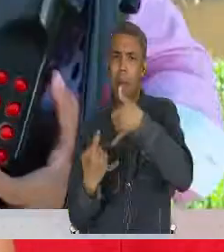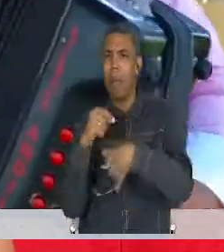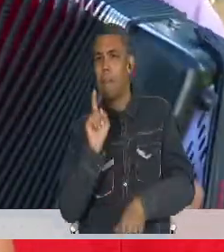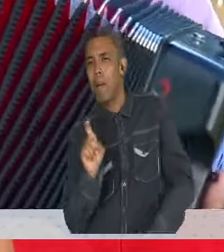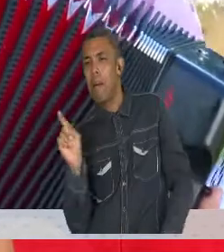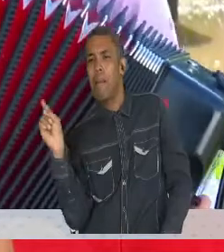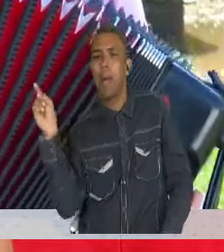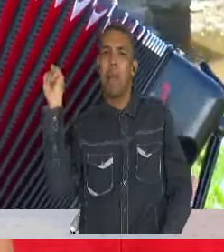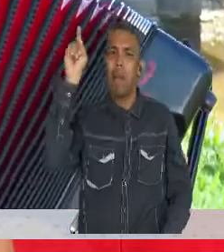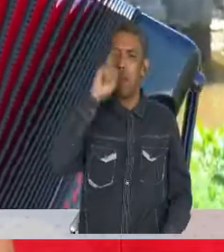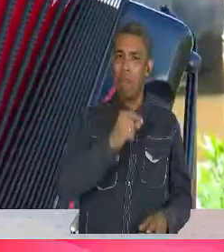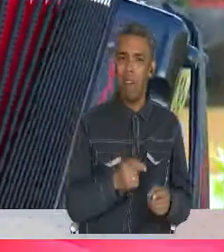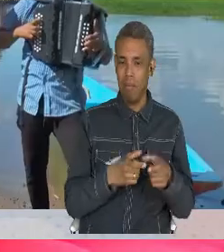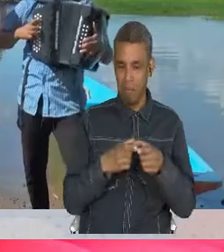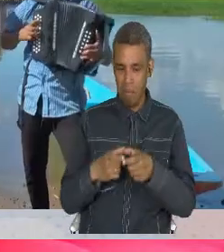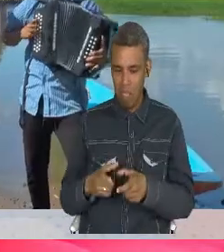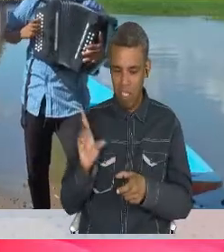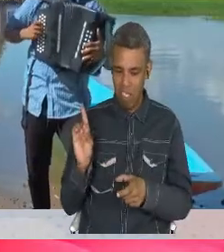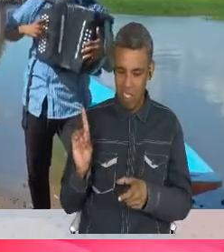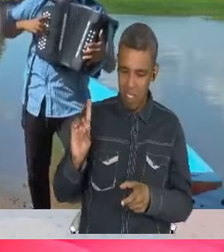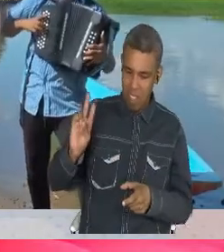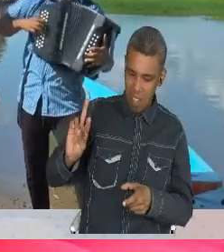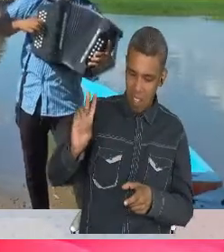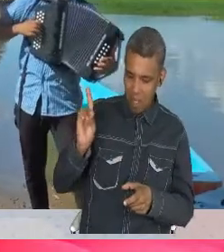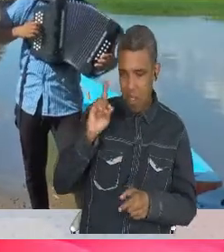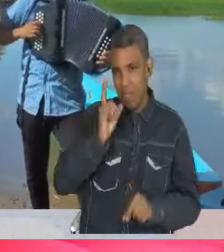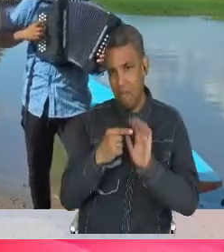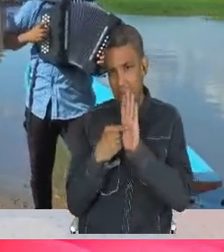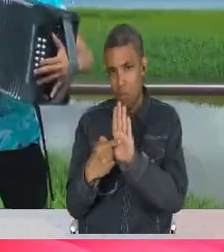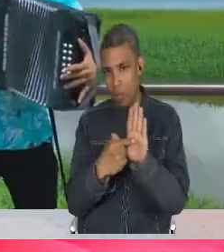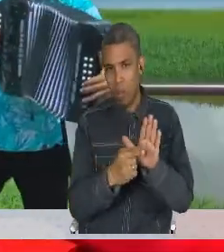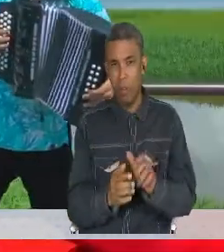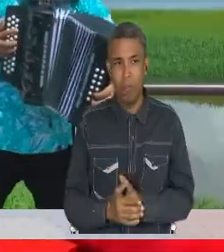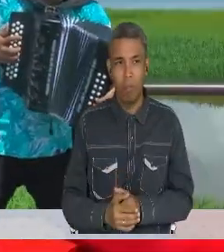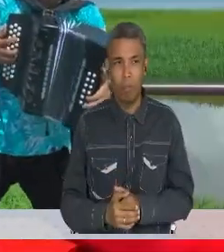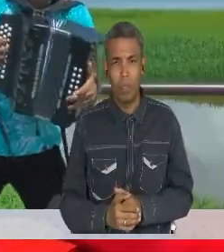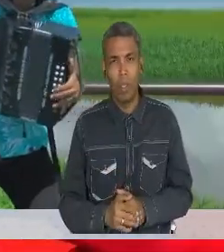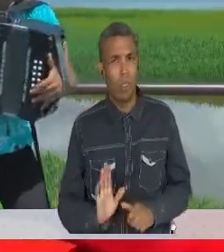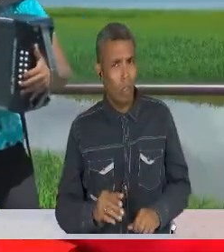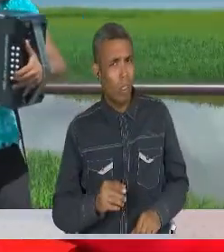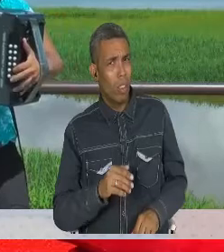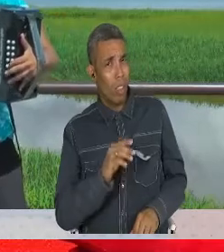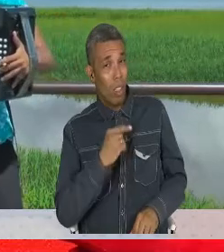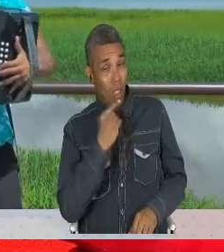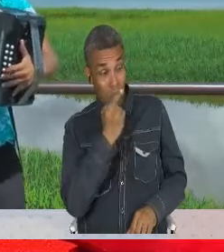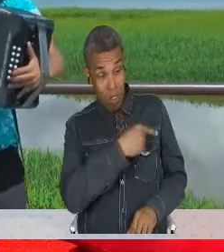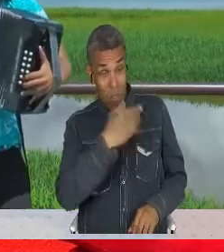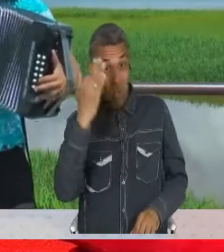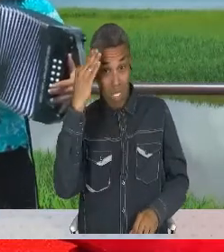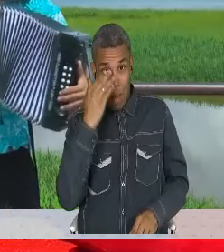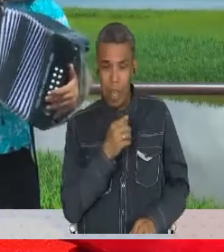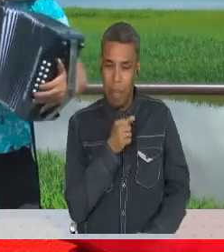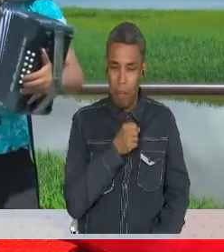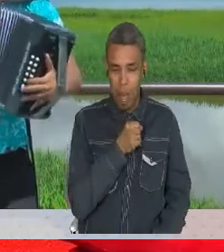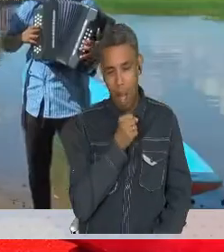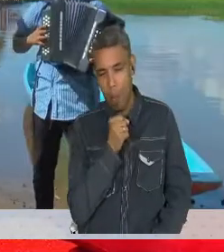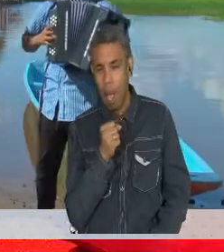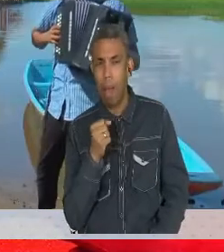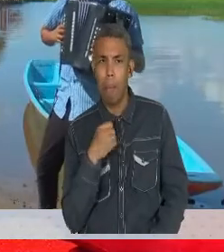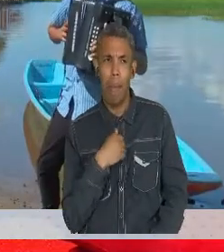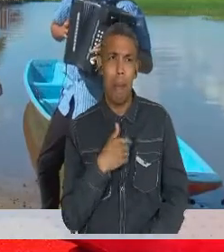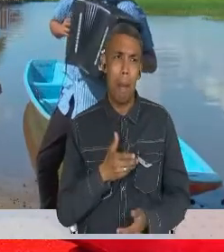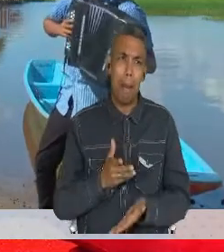promocional del tema. Sandra, en la vida de artista uno se presenta muchísimos retos. ¿Cuál ha sido el más grande que tú